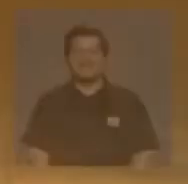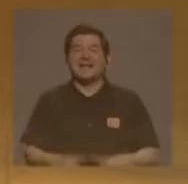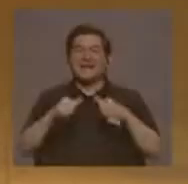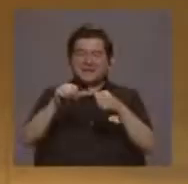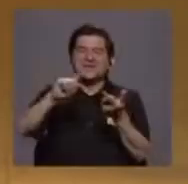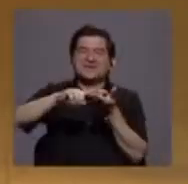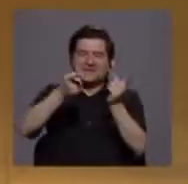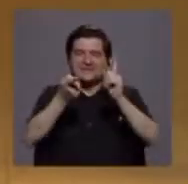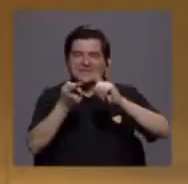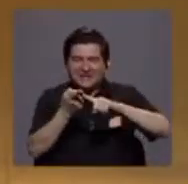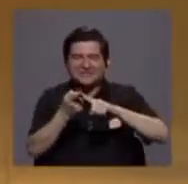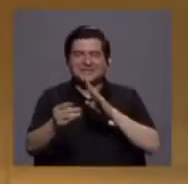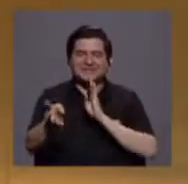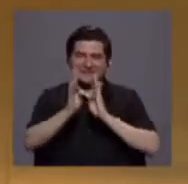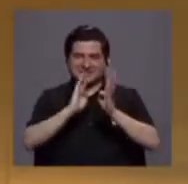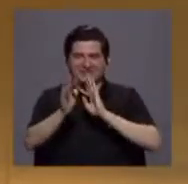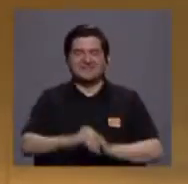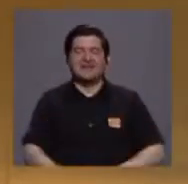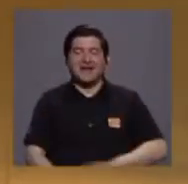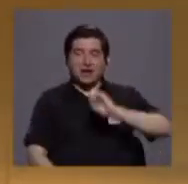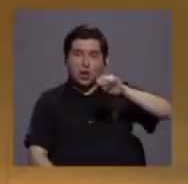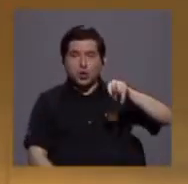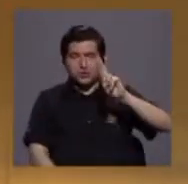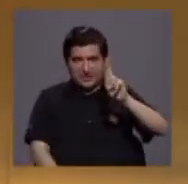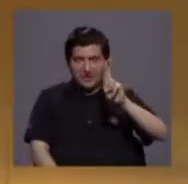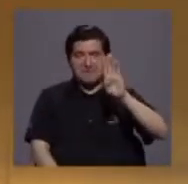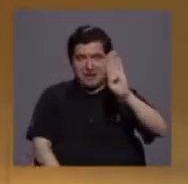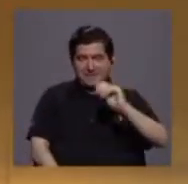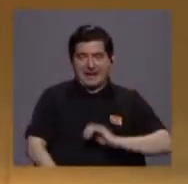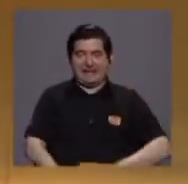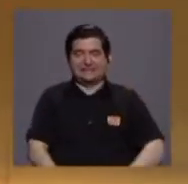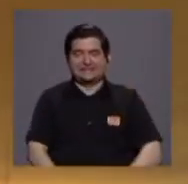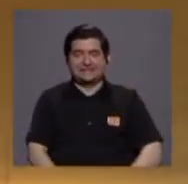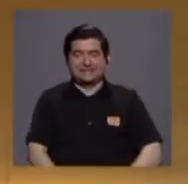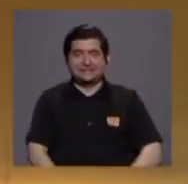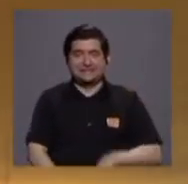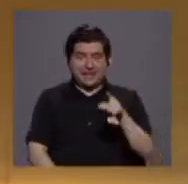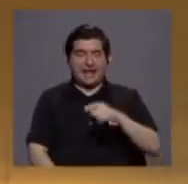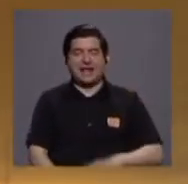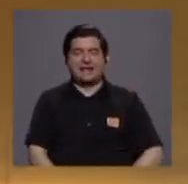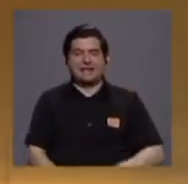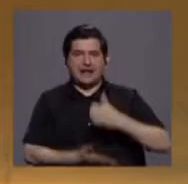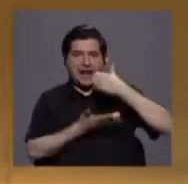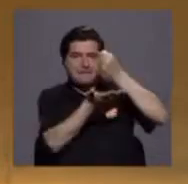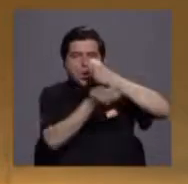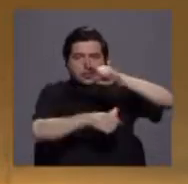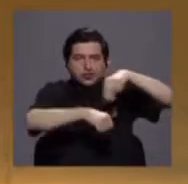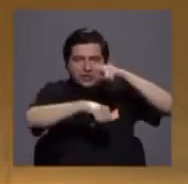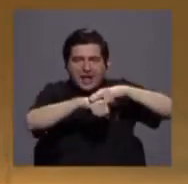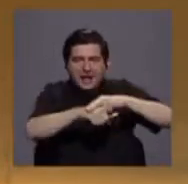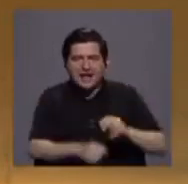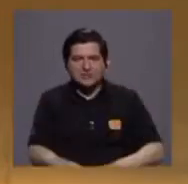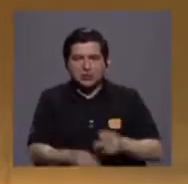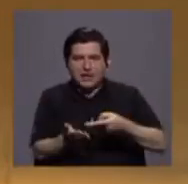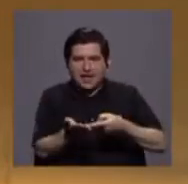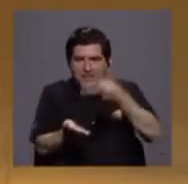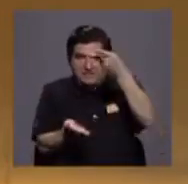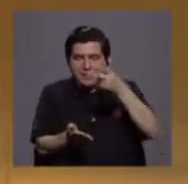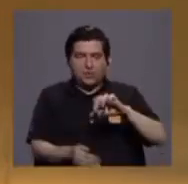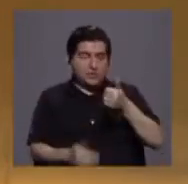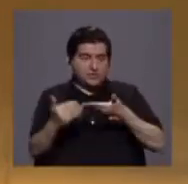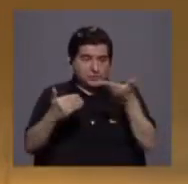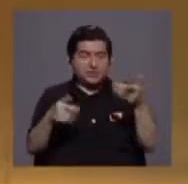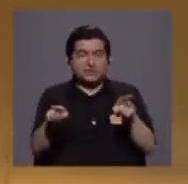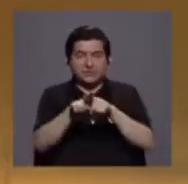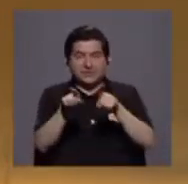Continuamos, amigas y amigos, conversando con don José Rafael Brenes, de la Bolsa Nacional de Valores y de muchas otras cosas importantes en